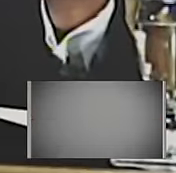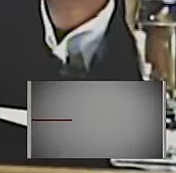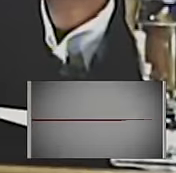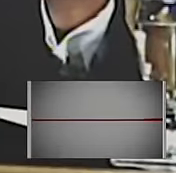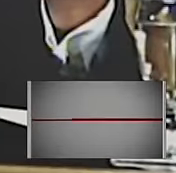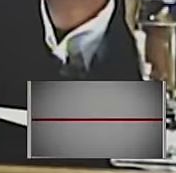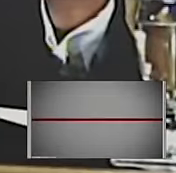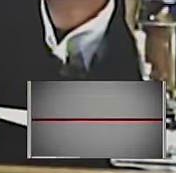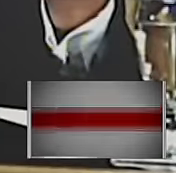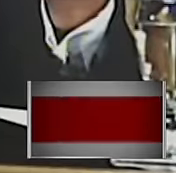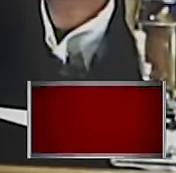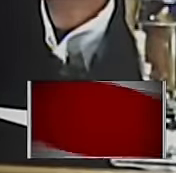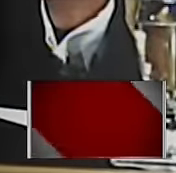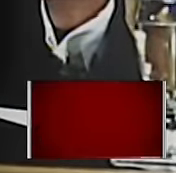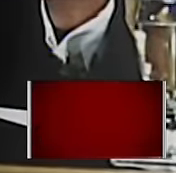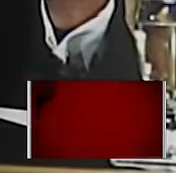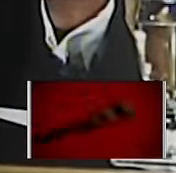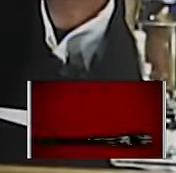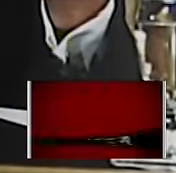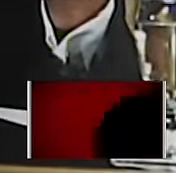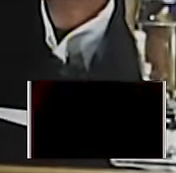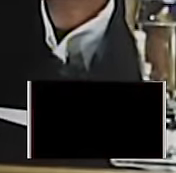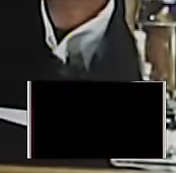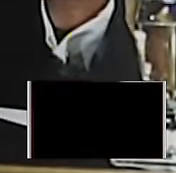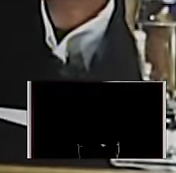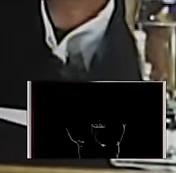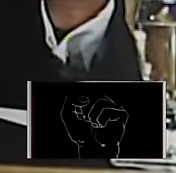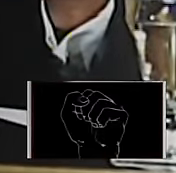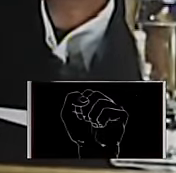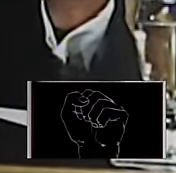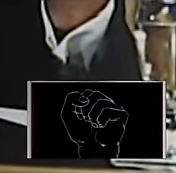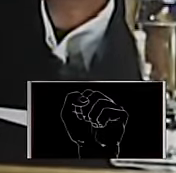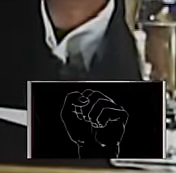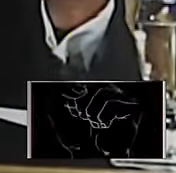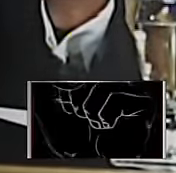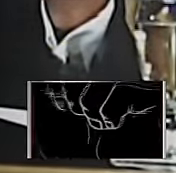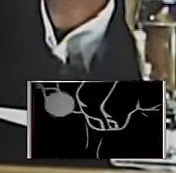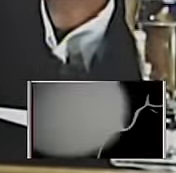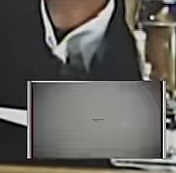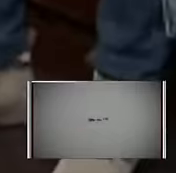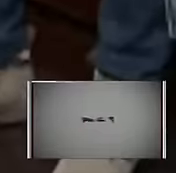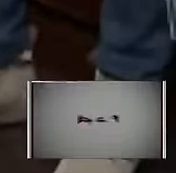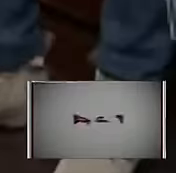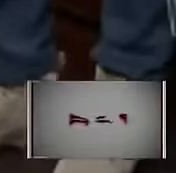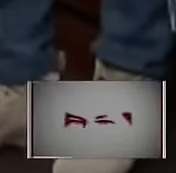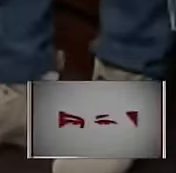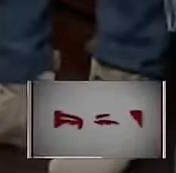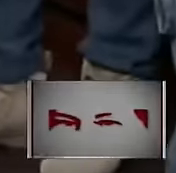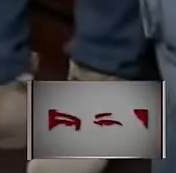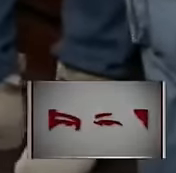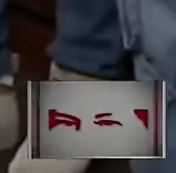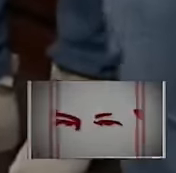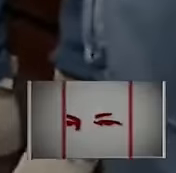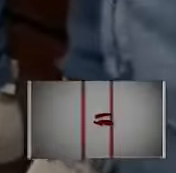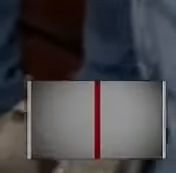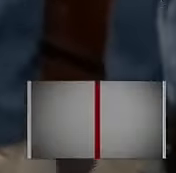Y vino mi niña Gabriela hoy, está aquí con nosotros. Allá está Gabriela, bienvenida a su programa con el